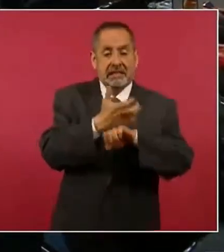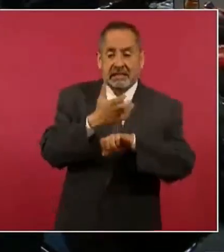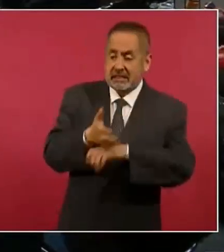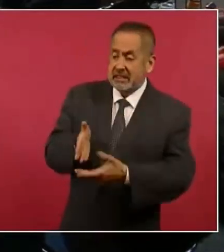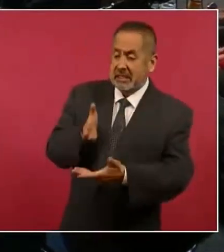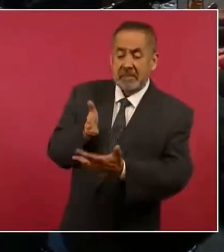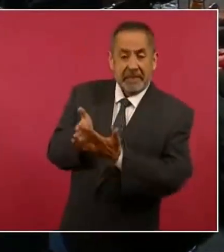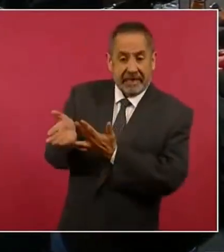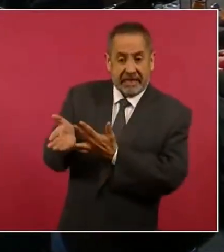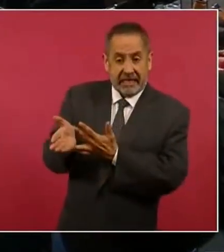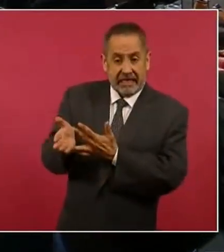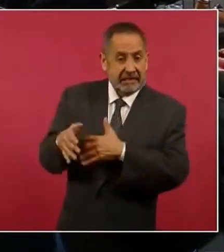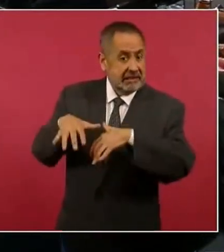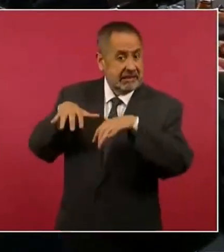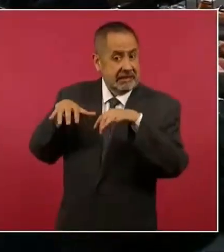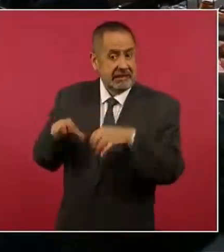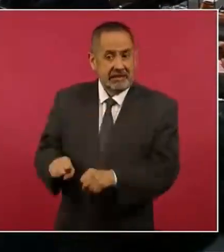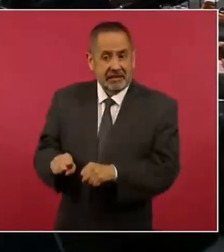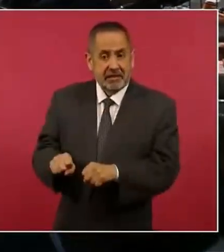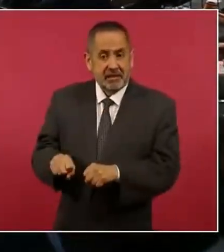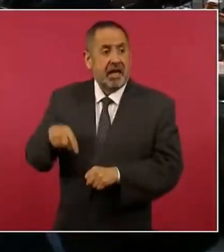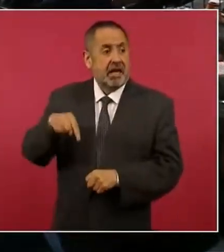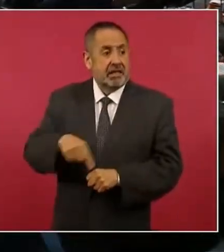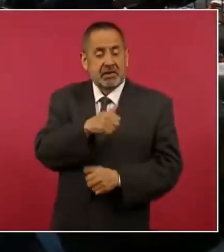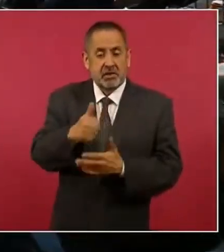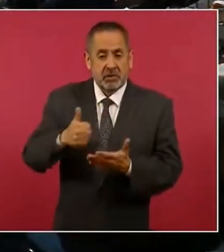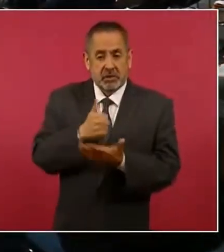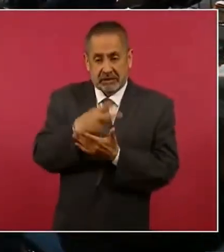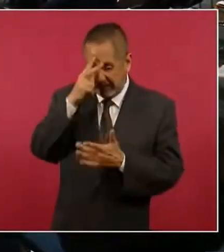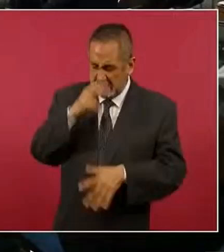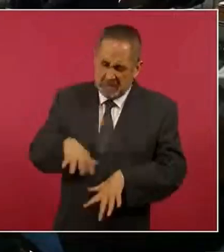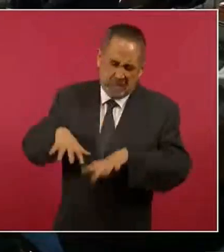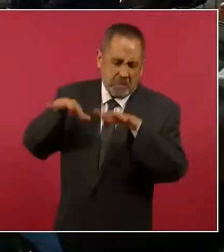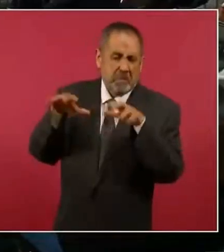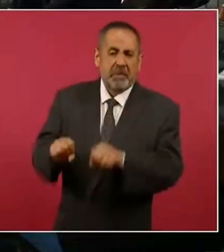estadounidenses cuando toman la ciudad,